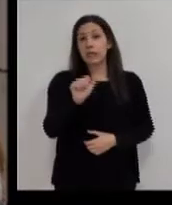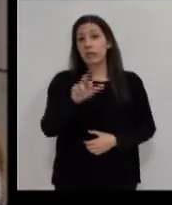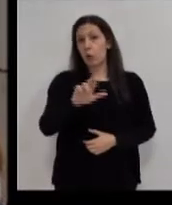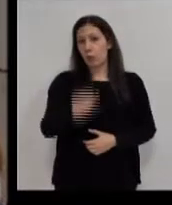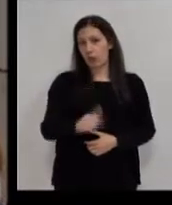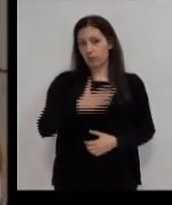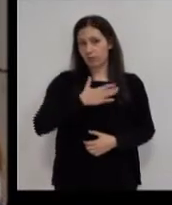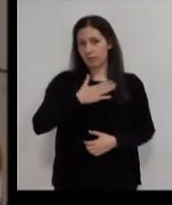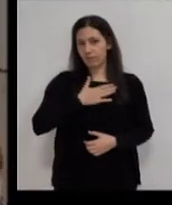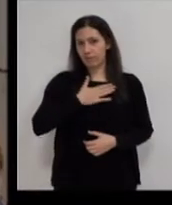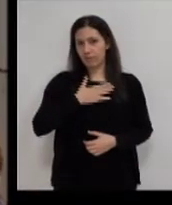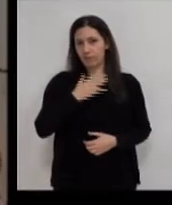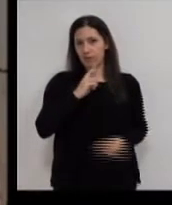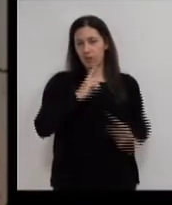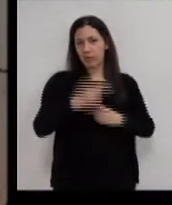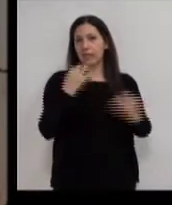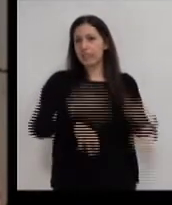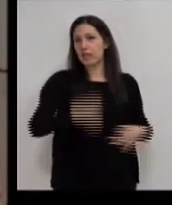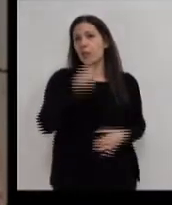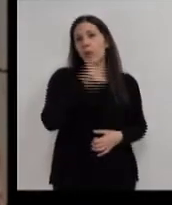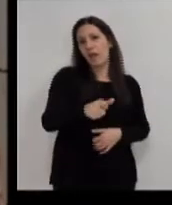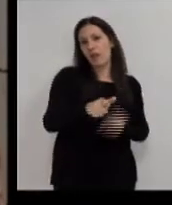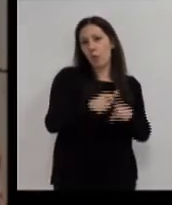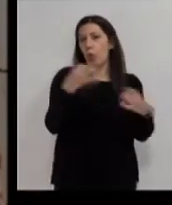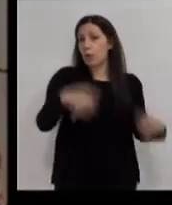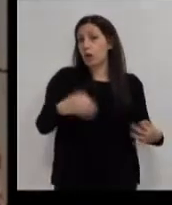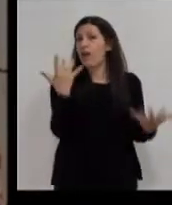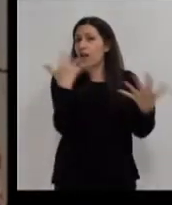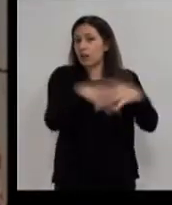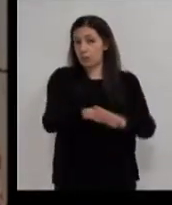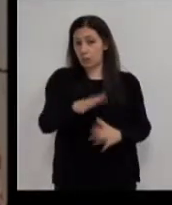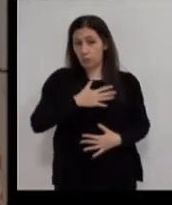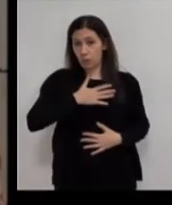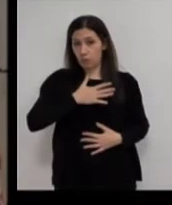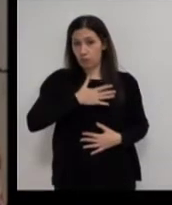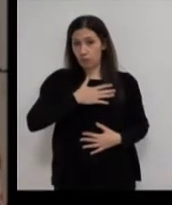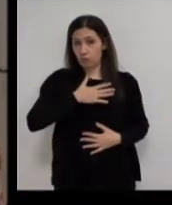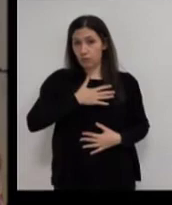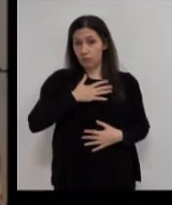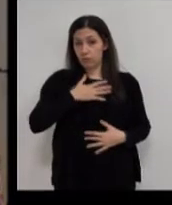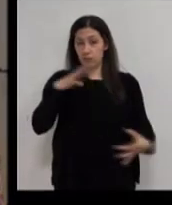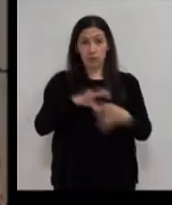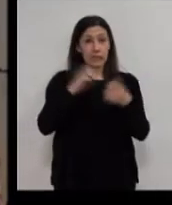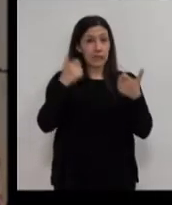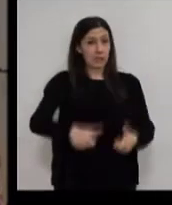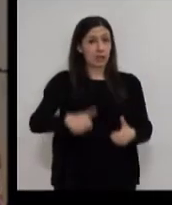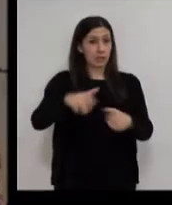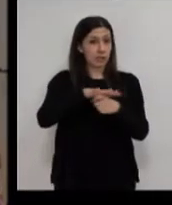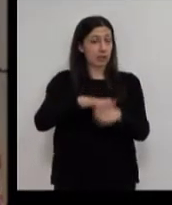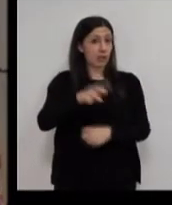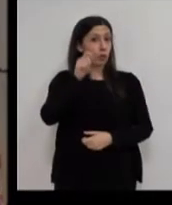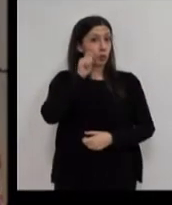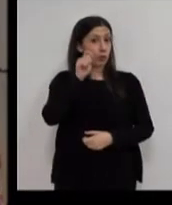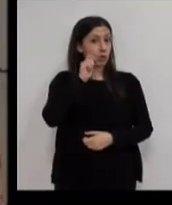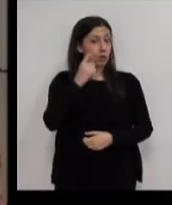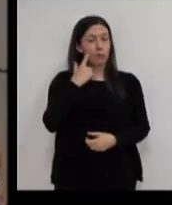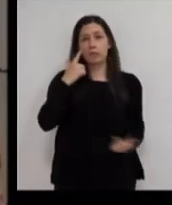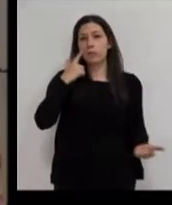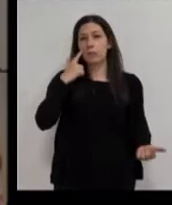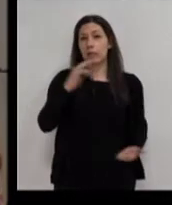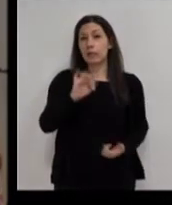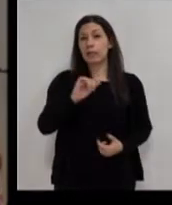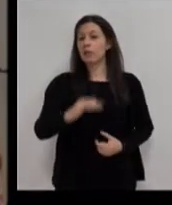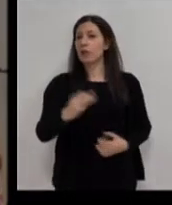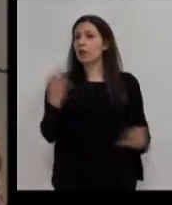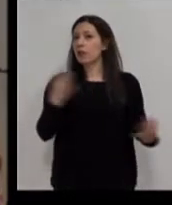bien. Estupendo. Para nosotros te lo pongo muy sencillo, voy a usar una única palabra, integrador. Para nosotros realmente en el